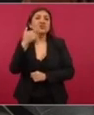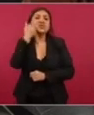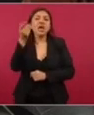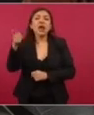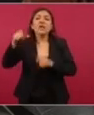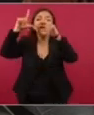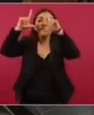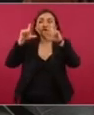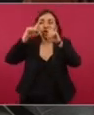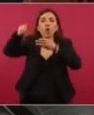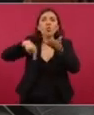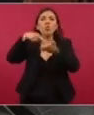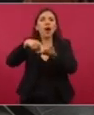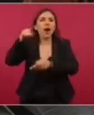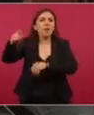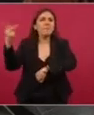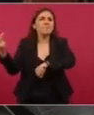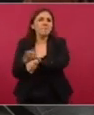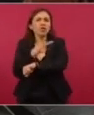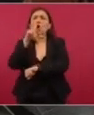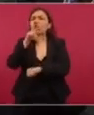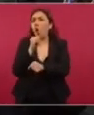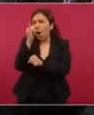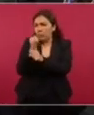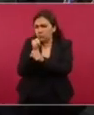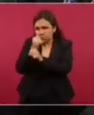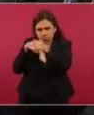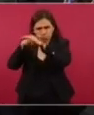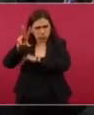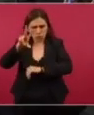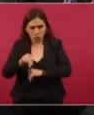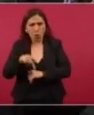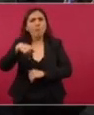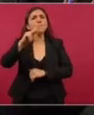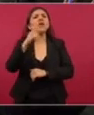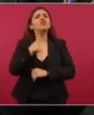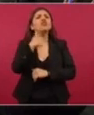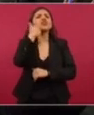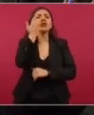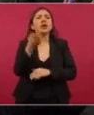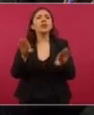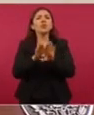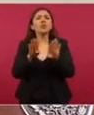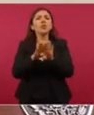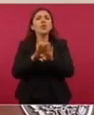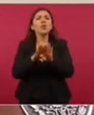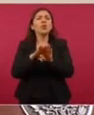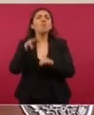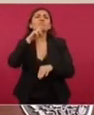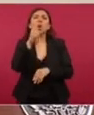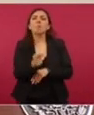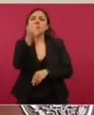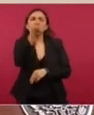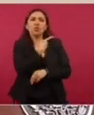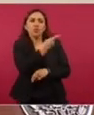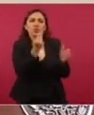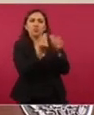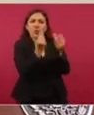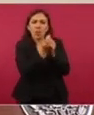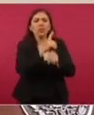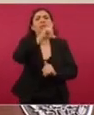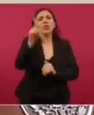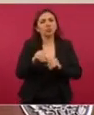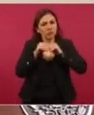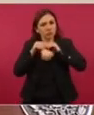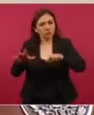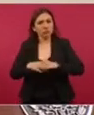foto del lugar de los hechos, es una inspección. Sí. Pero yo no quiero hablar en privado con usted mejor primero y ya lo que usted diga.